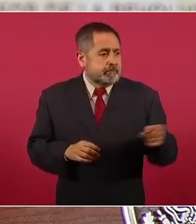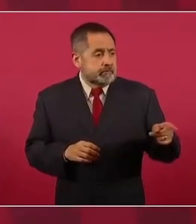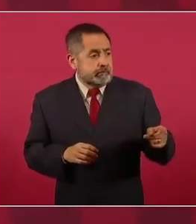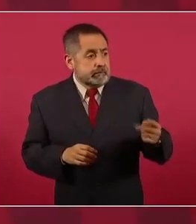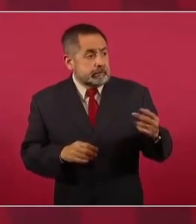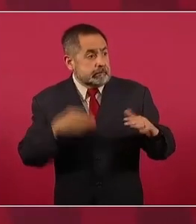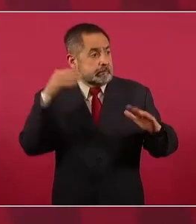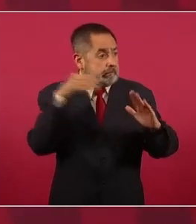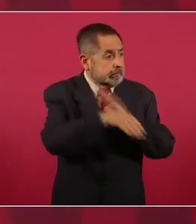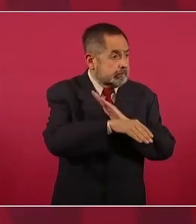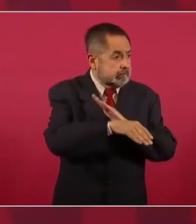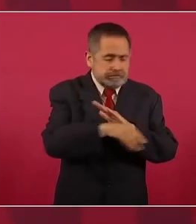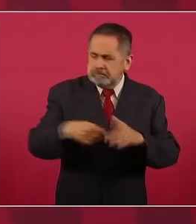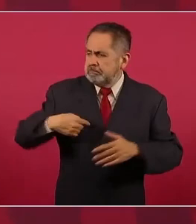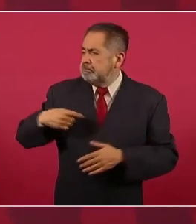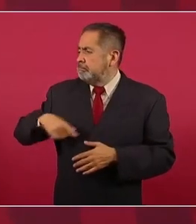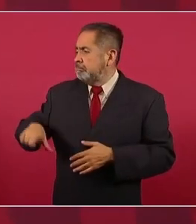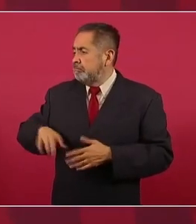rescatar